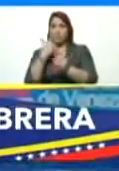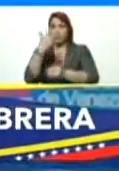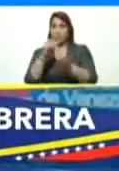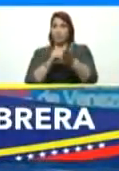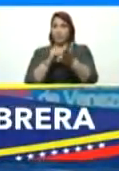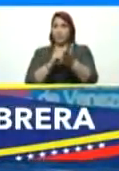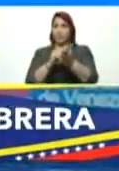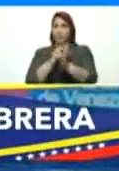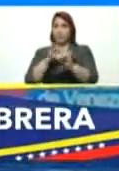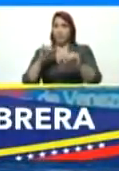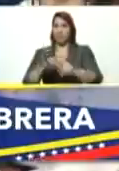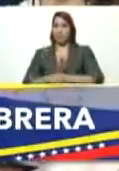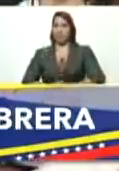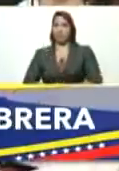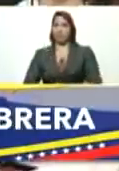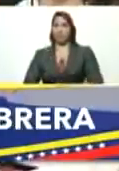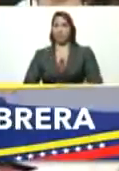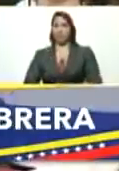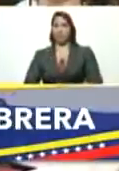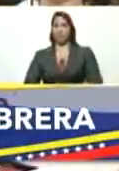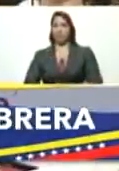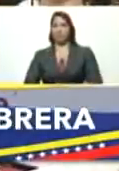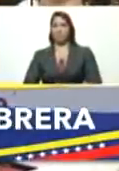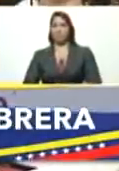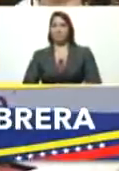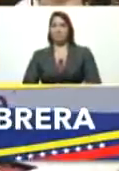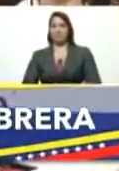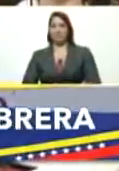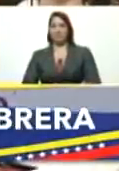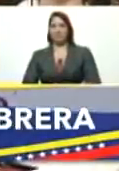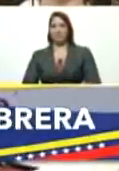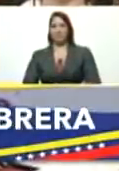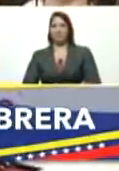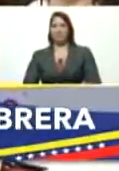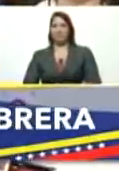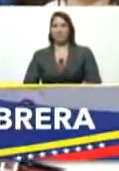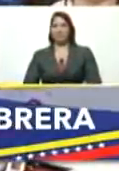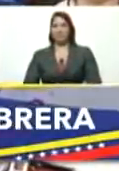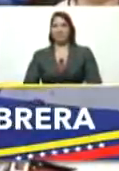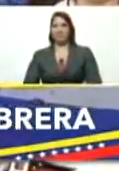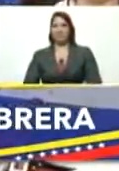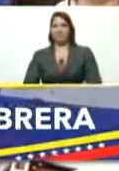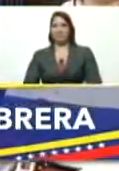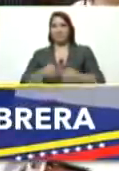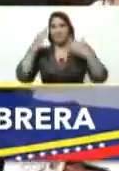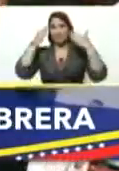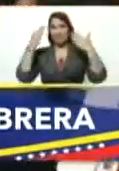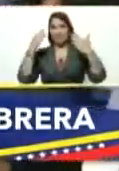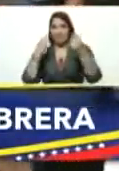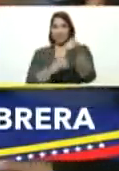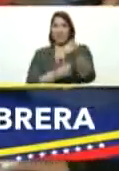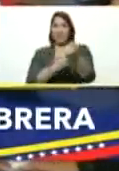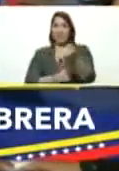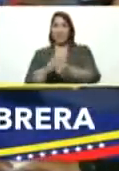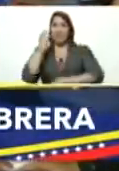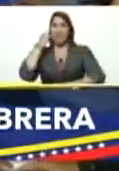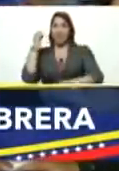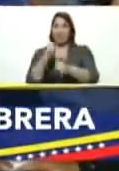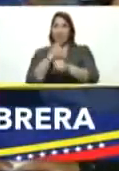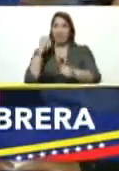para finalizar ahora sí voy a finalizar de verdad un trato saludo a mis hermanas de